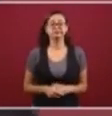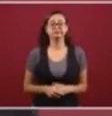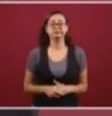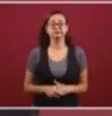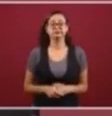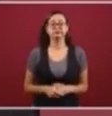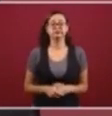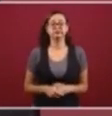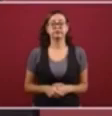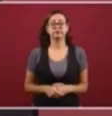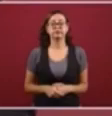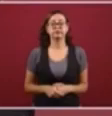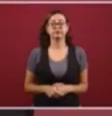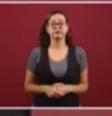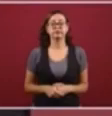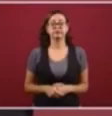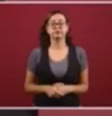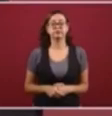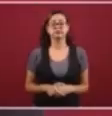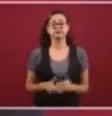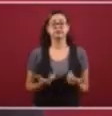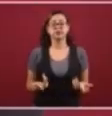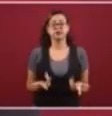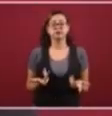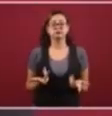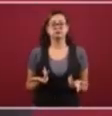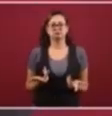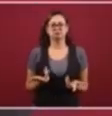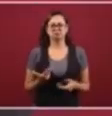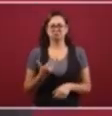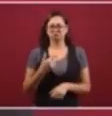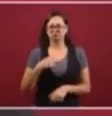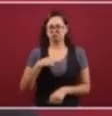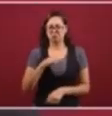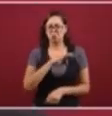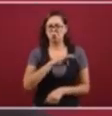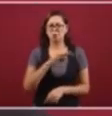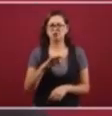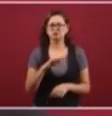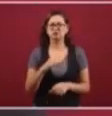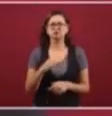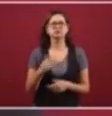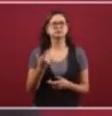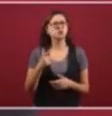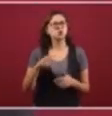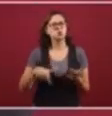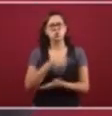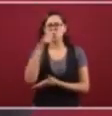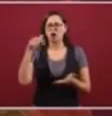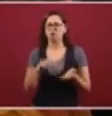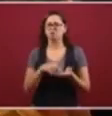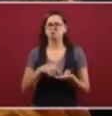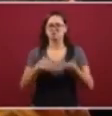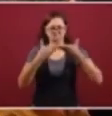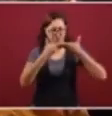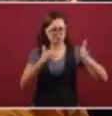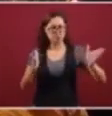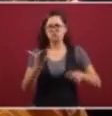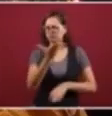lo que voy a hacer es darles a conocer el espacio.